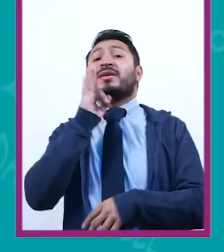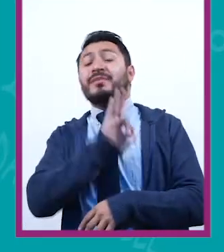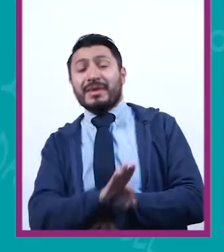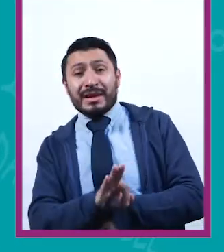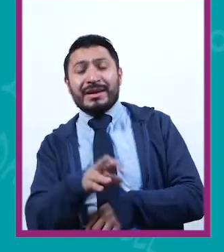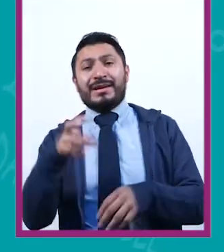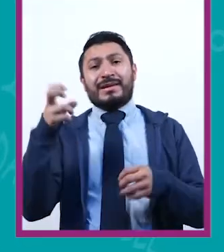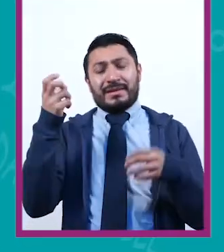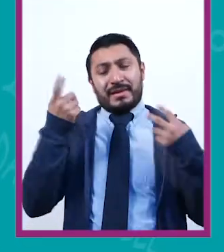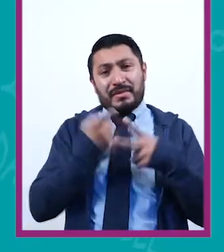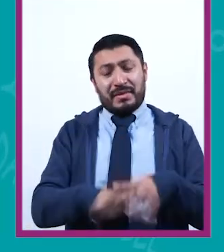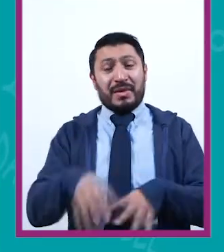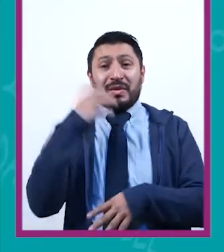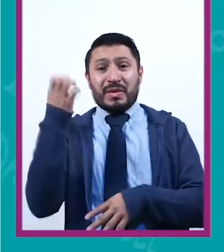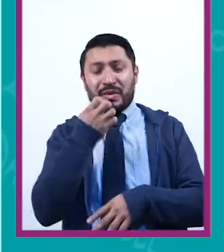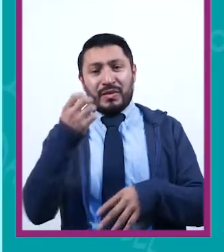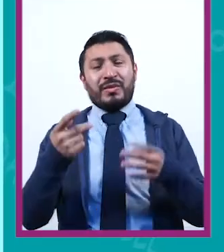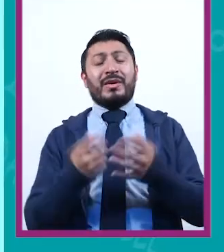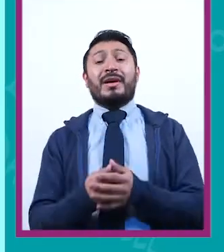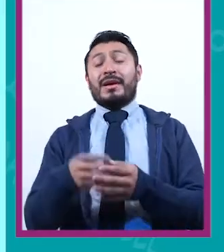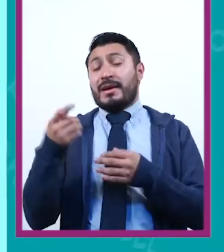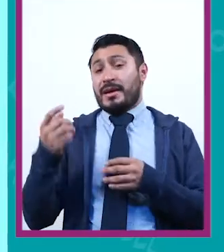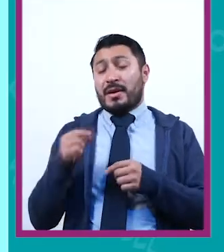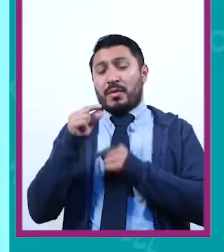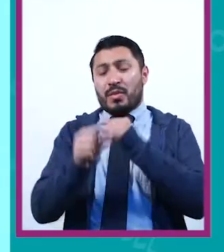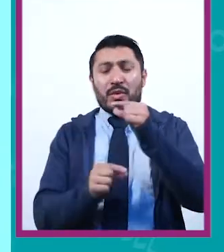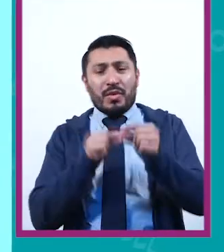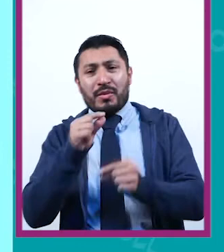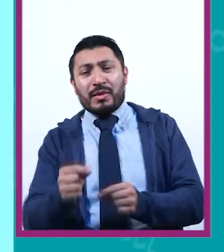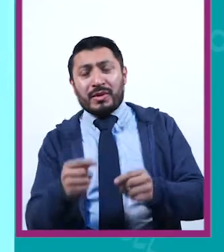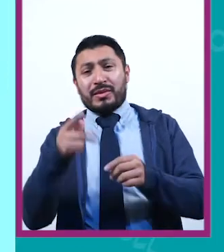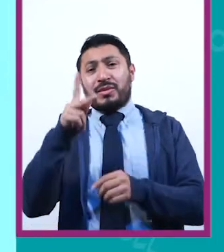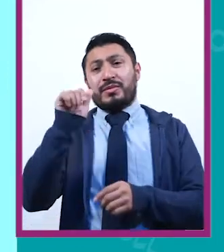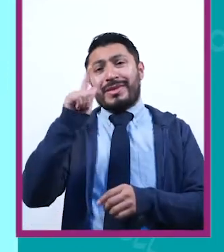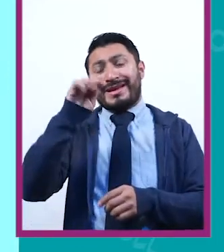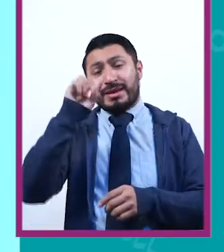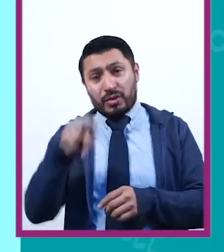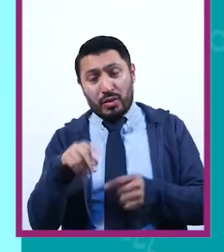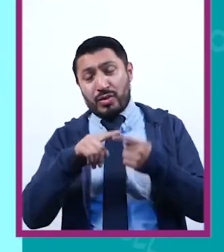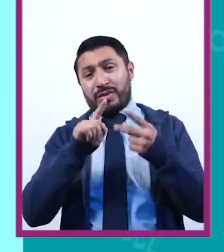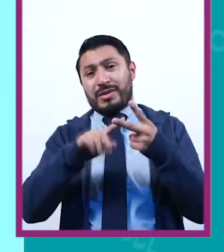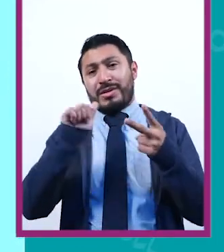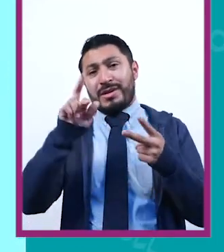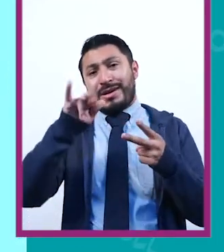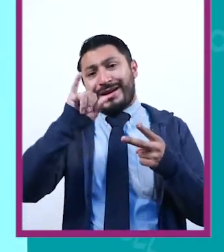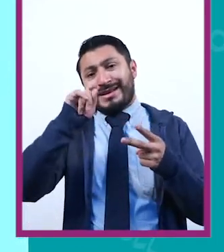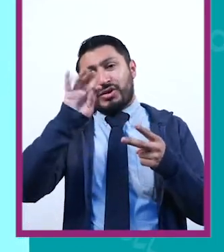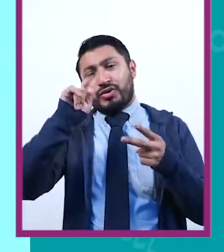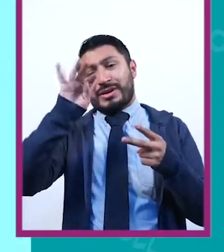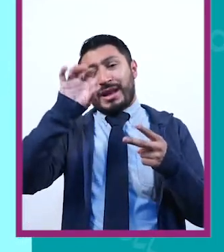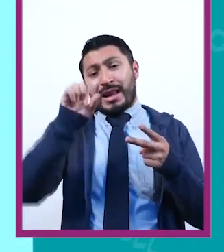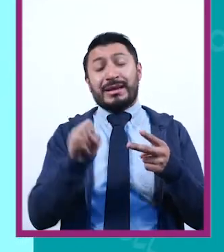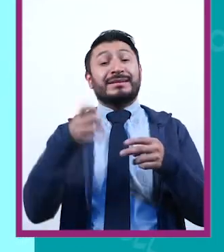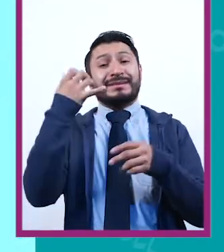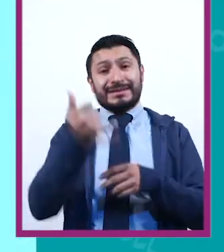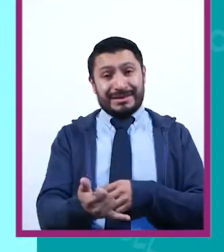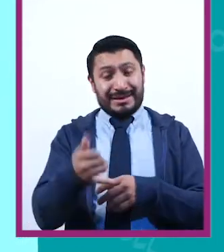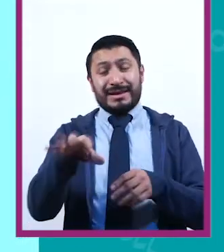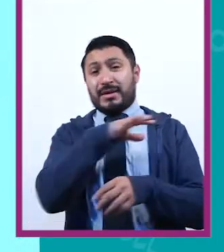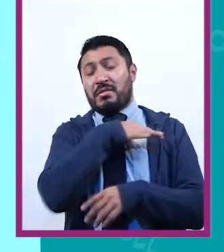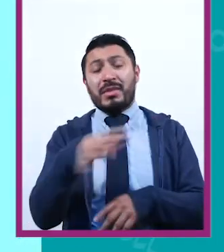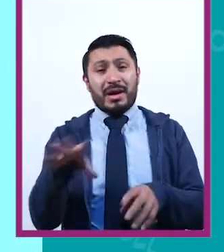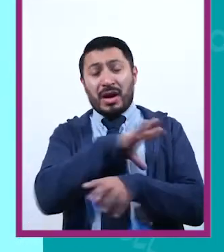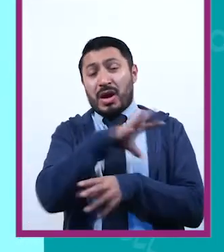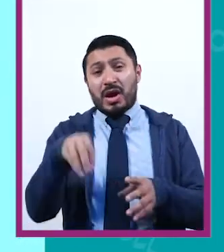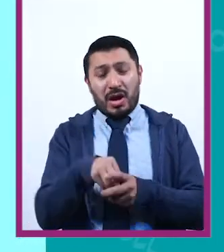Cierto o no, generó toda una escuela, los pictóricos, que a su vez influyeron tanto en Platón como en Aristóteles y,